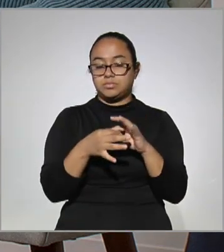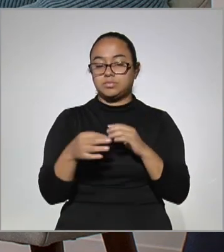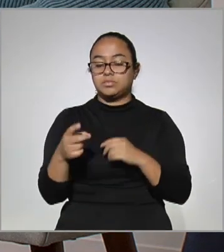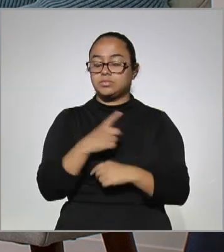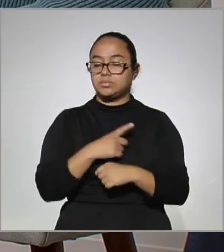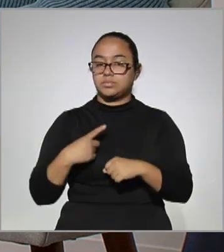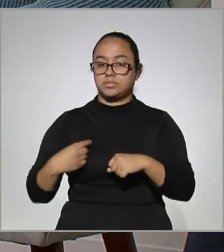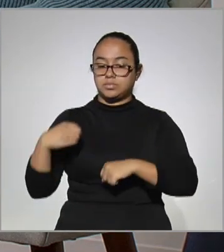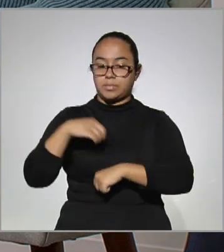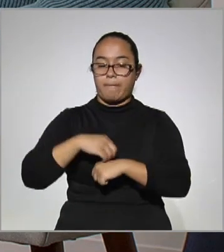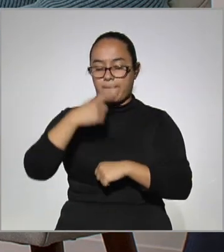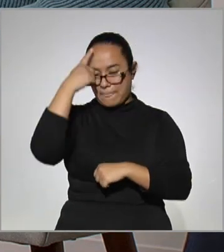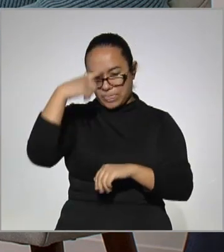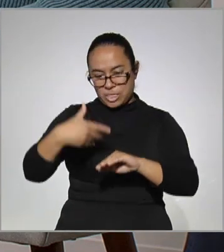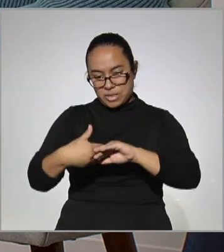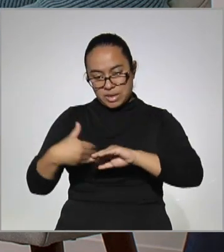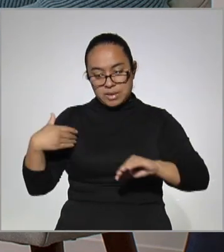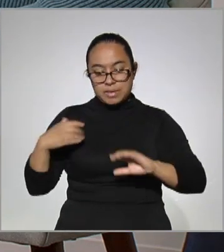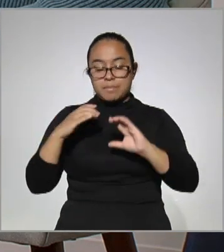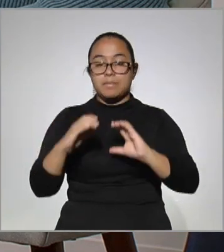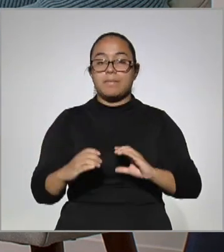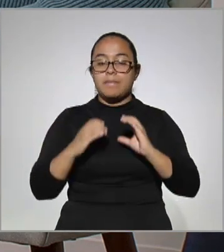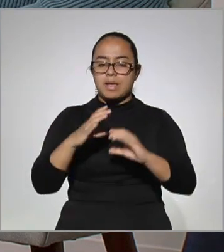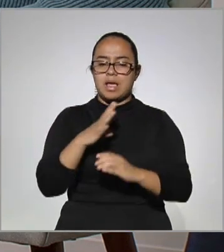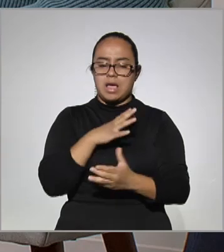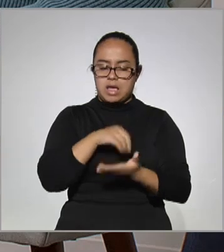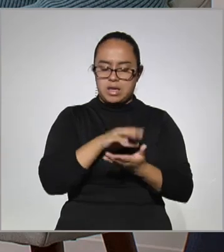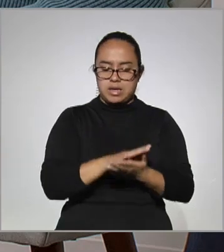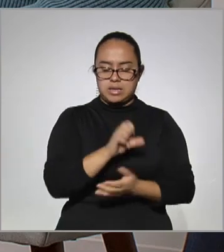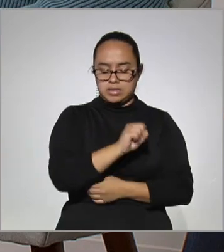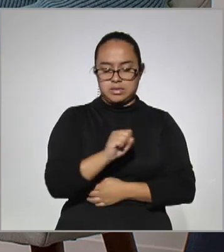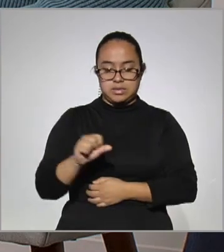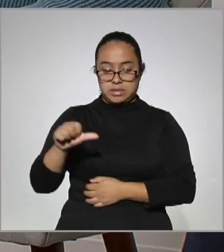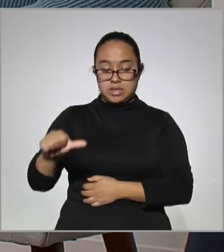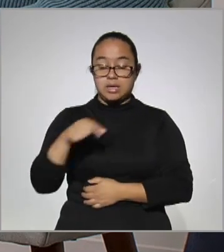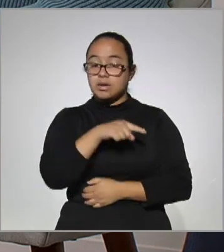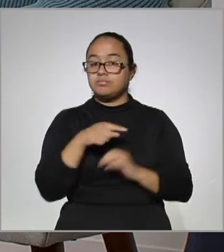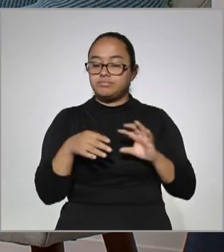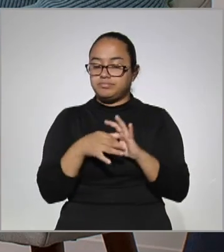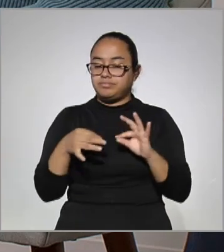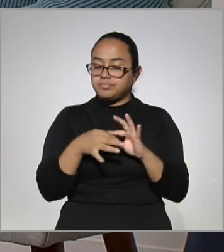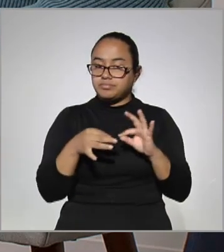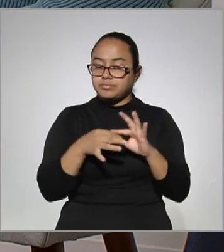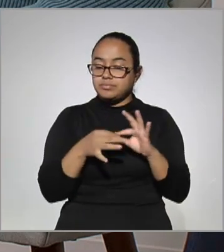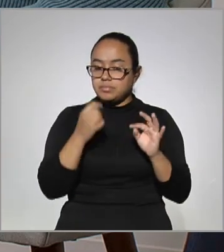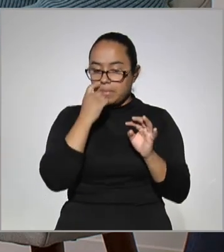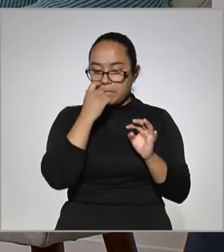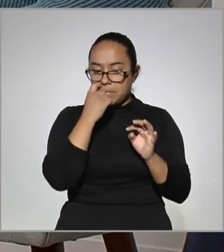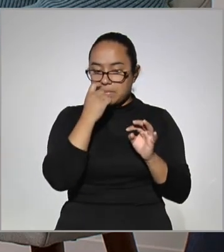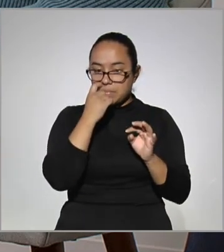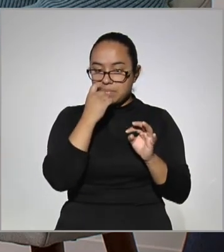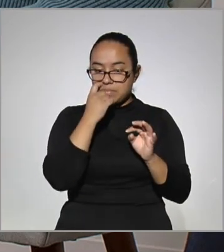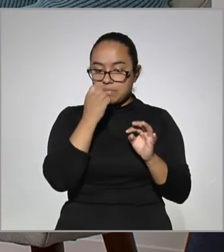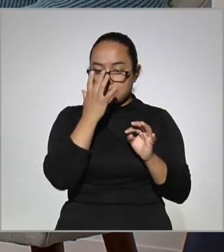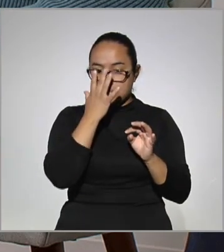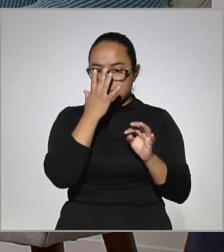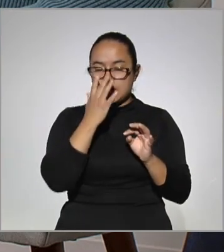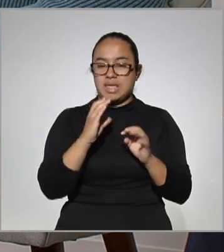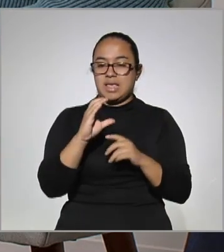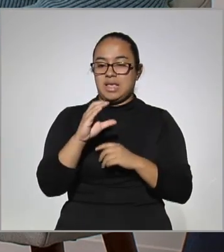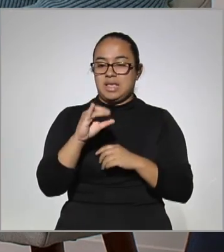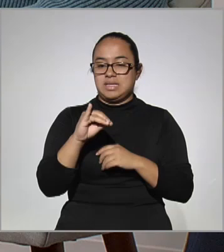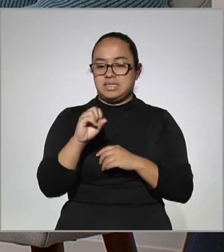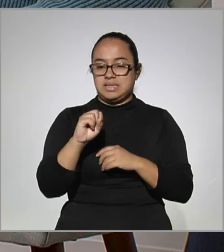para la parte de prevención. De hecho, hay un apartado en la Secretaría de Salud donde habla sobre el tipo cisgénero,